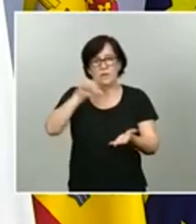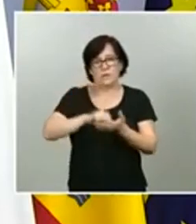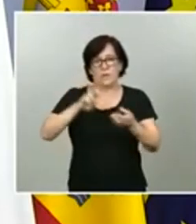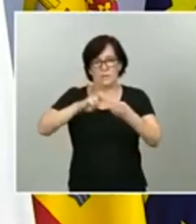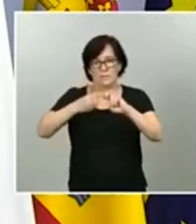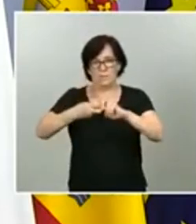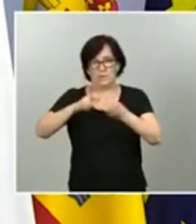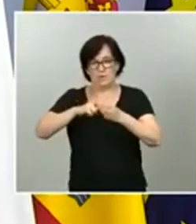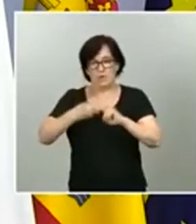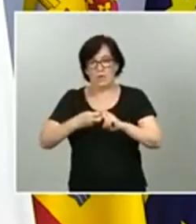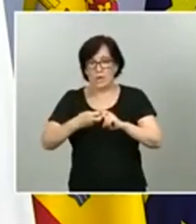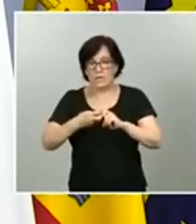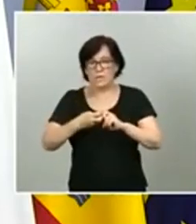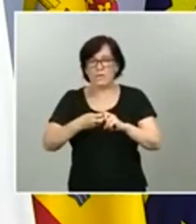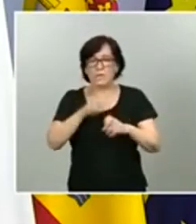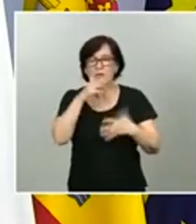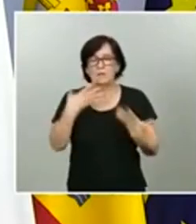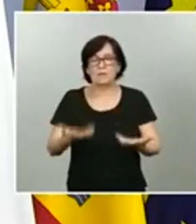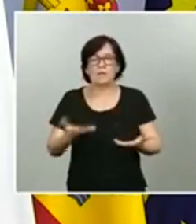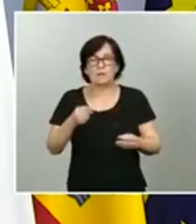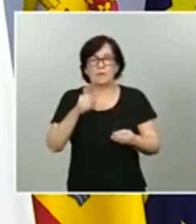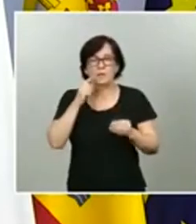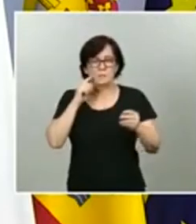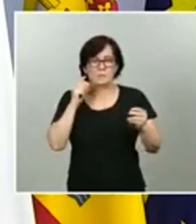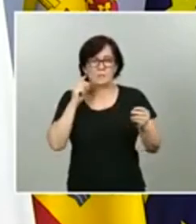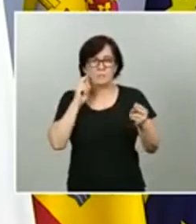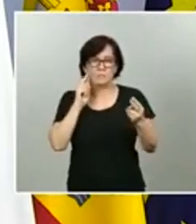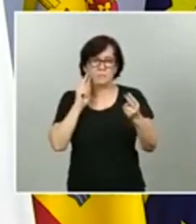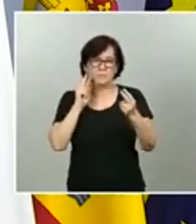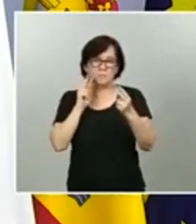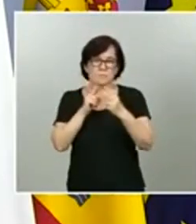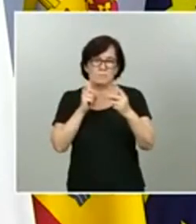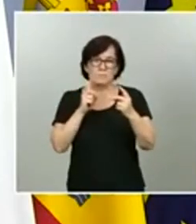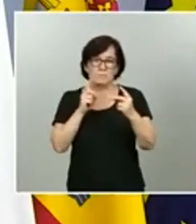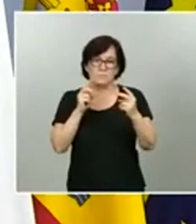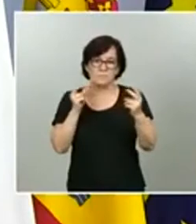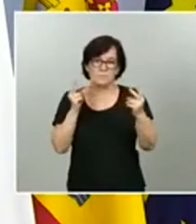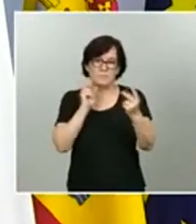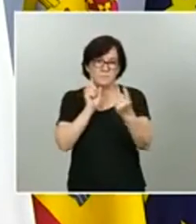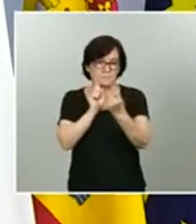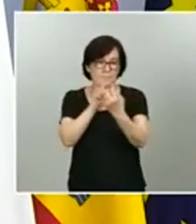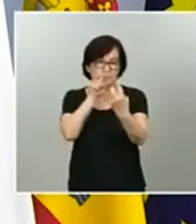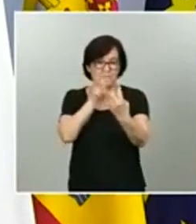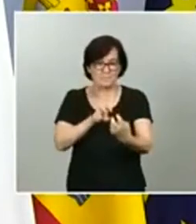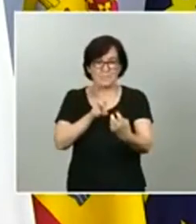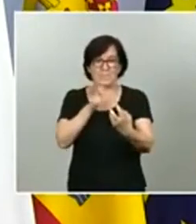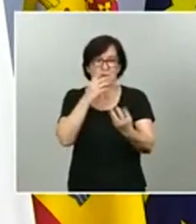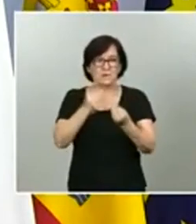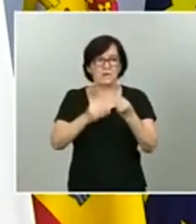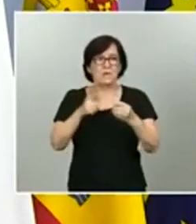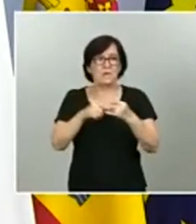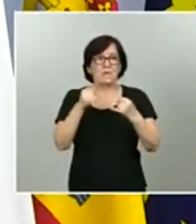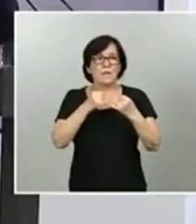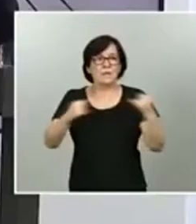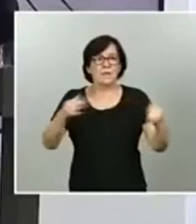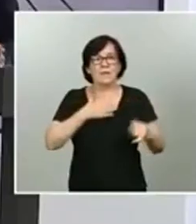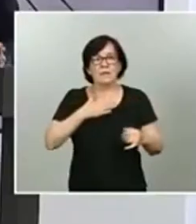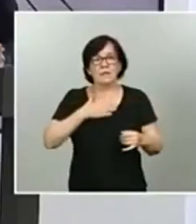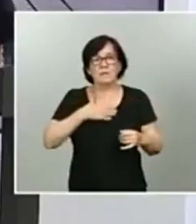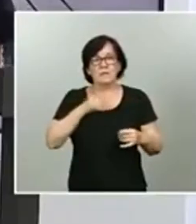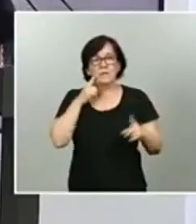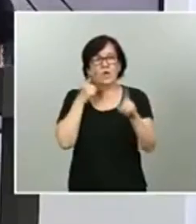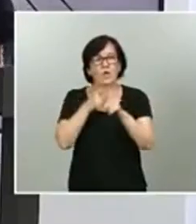sentido, este encuentro, si algo visibiliza, es la alineación de los objetivos, de